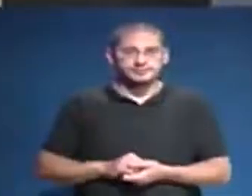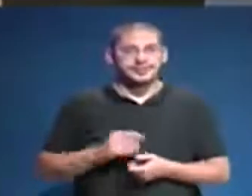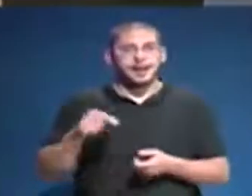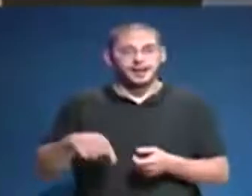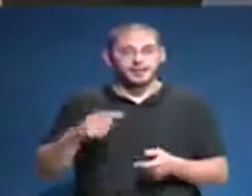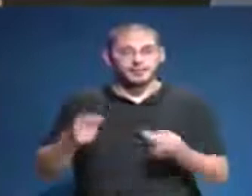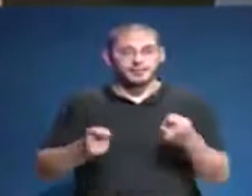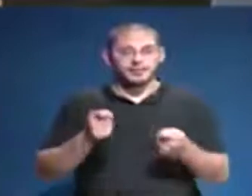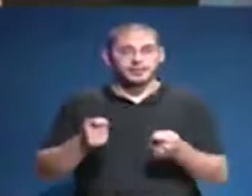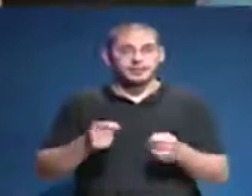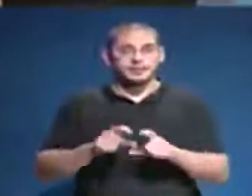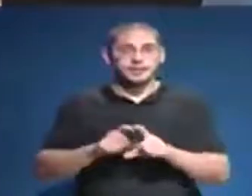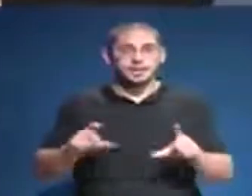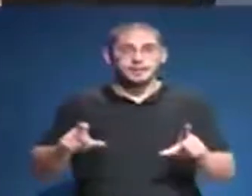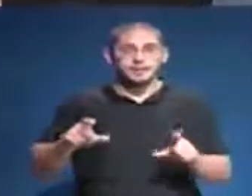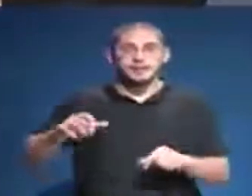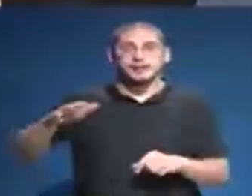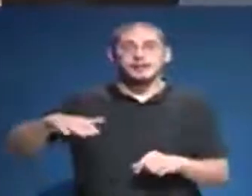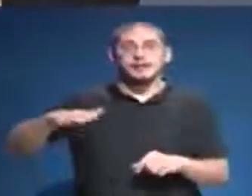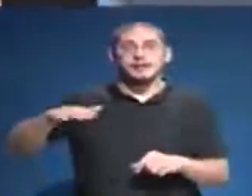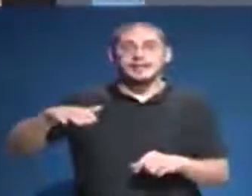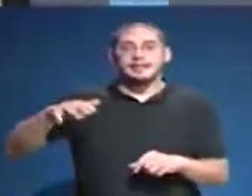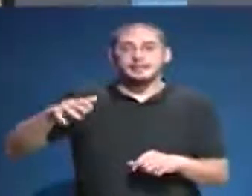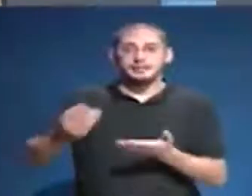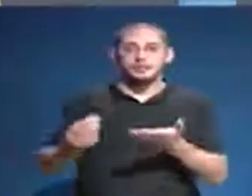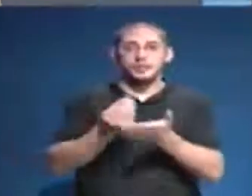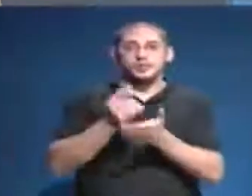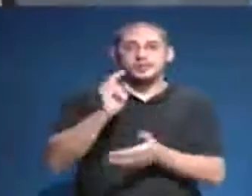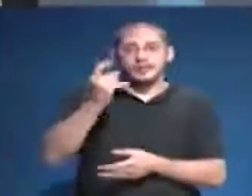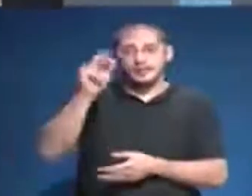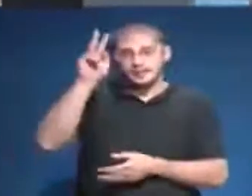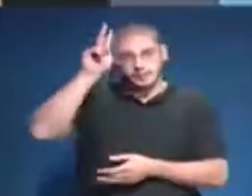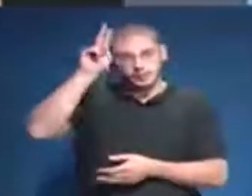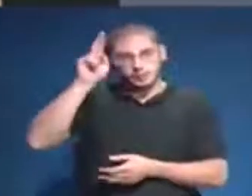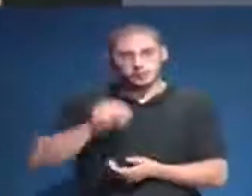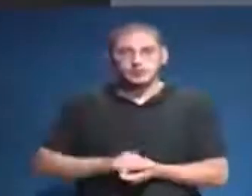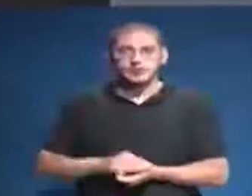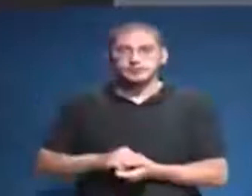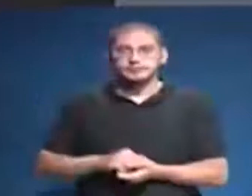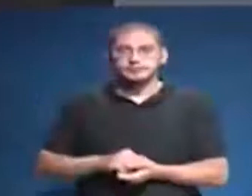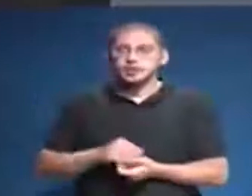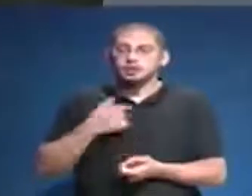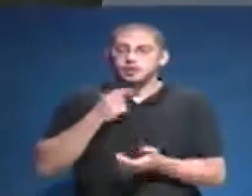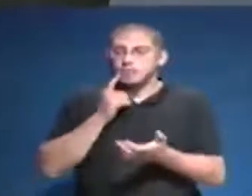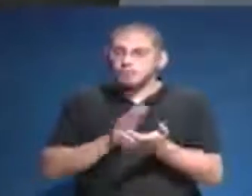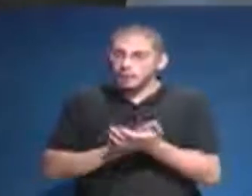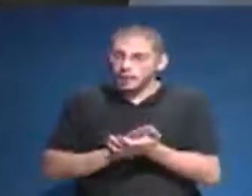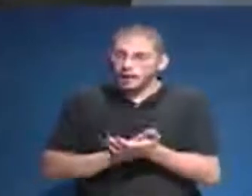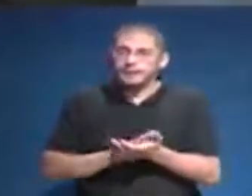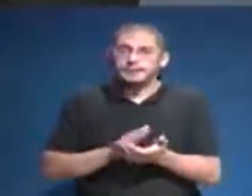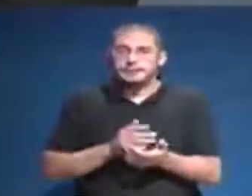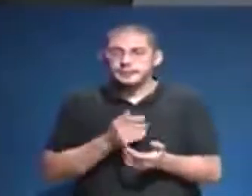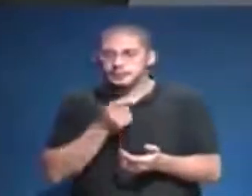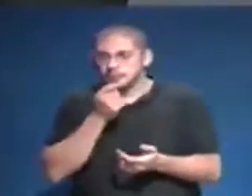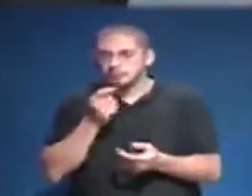Me llegó una oferta por Flores de Universitario de Perú. Puede que... ¿Sabe por qué? Porque sí. Hice unas pruebas. Hiciste unas pruebas. Hice unas pruebas. Y